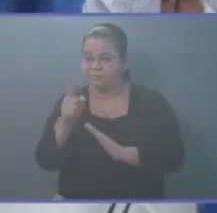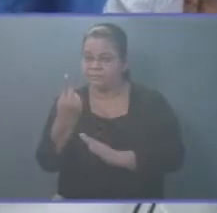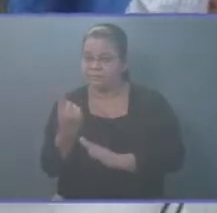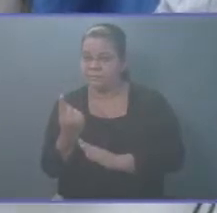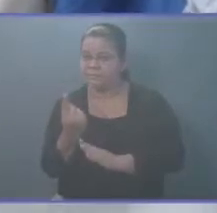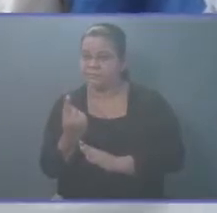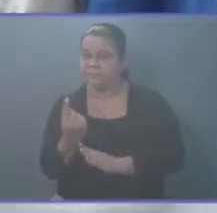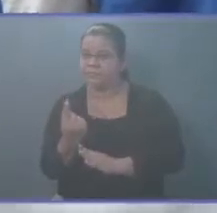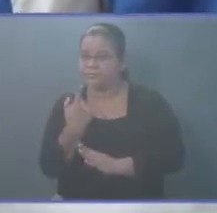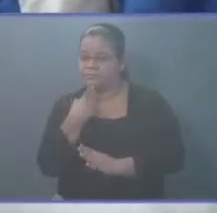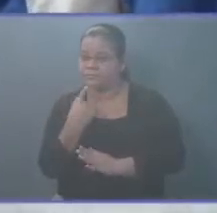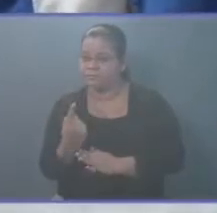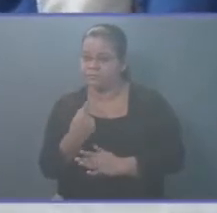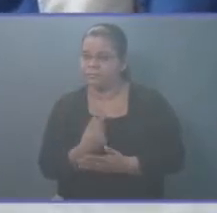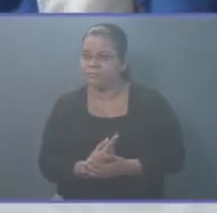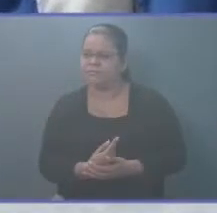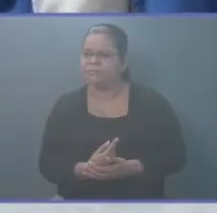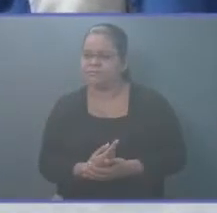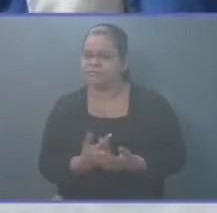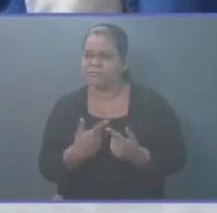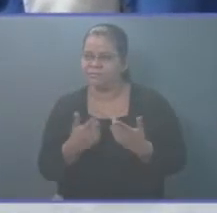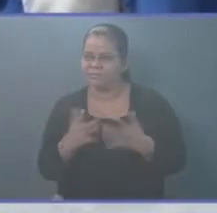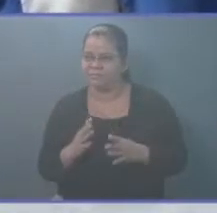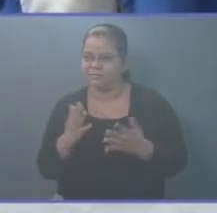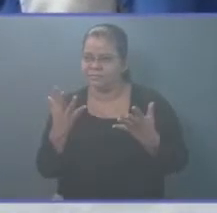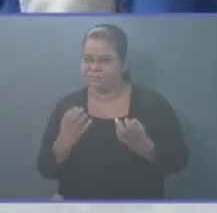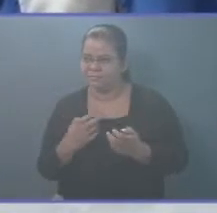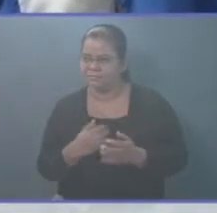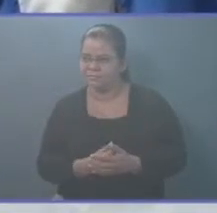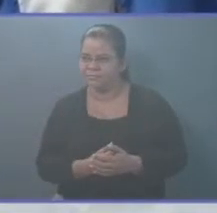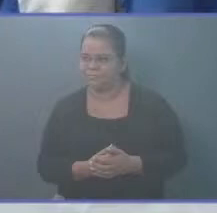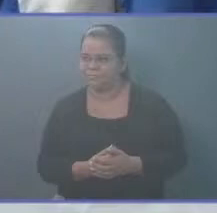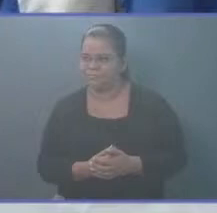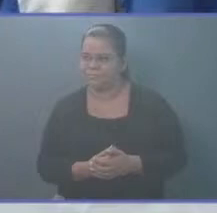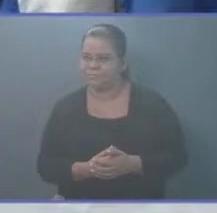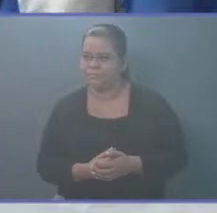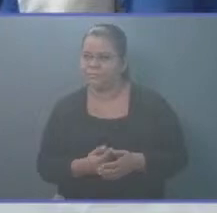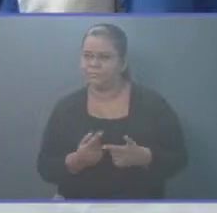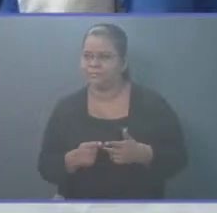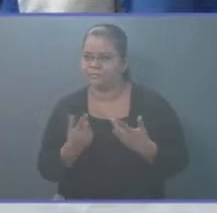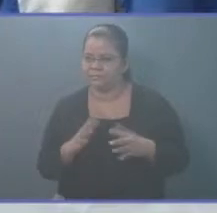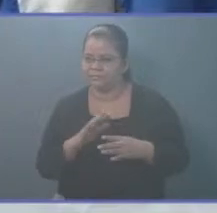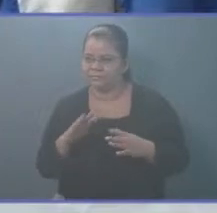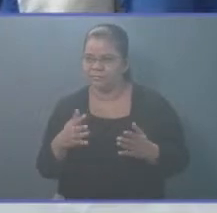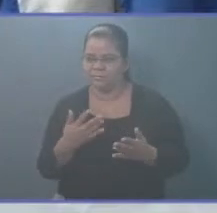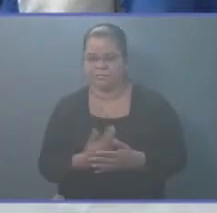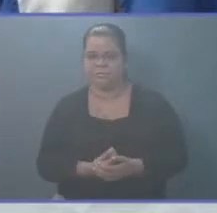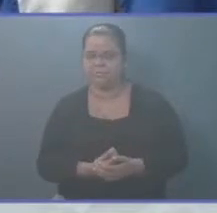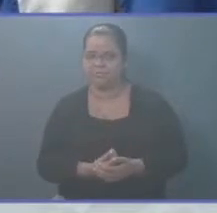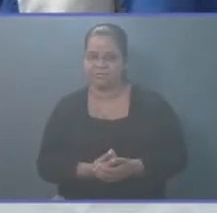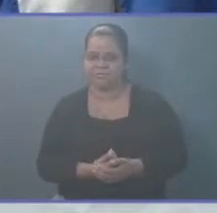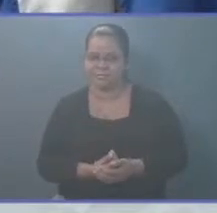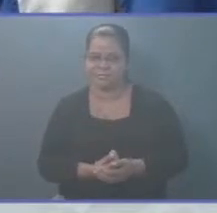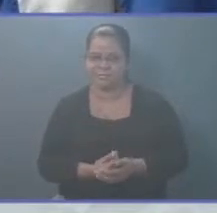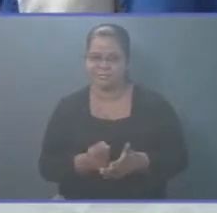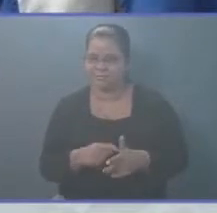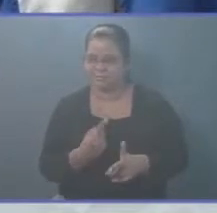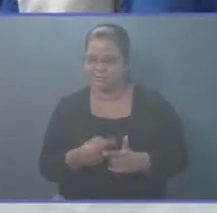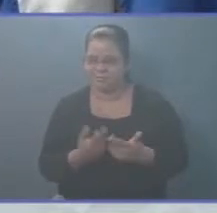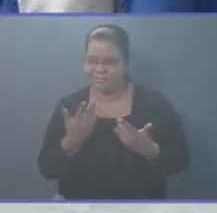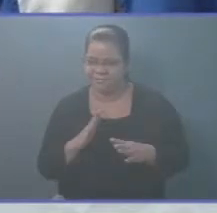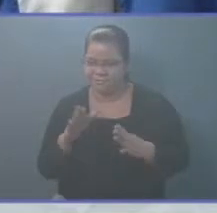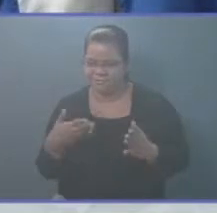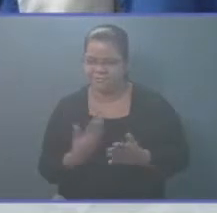la que regula, dice, las declaraciones de testigos de referencia, admisión excepcional del